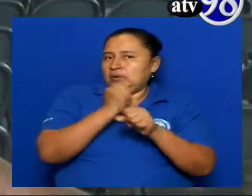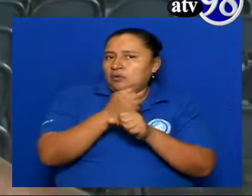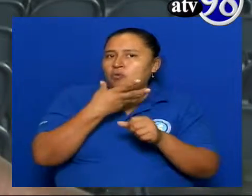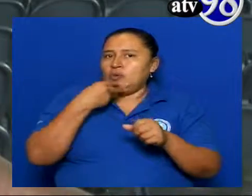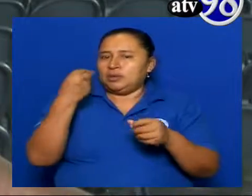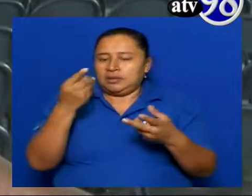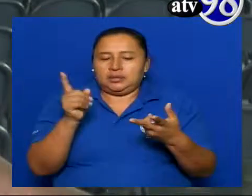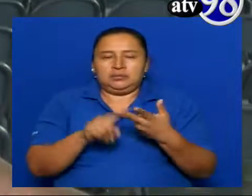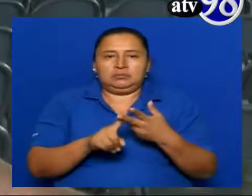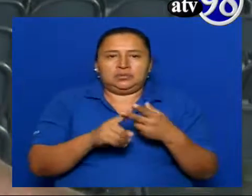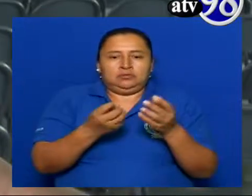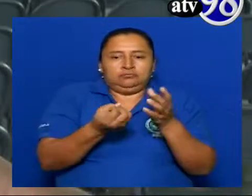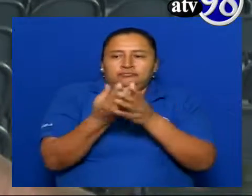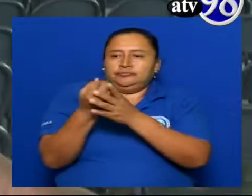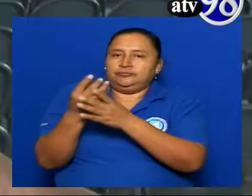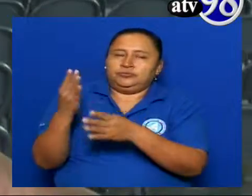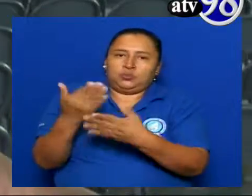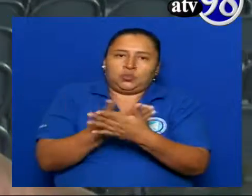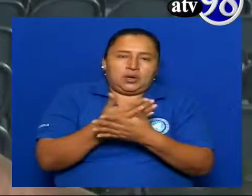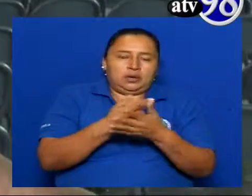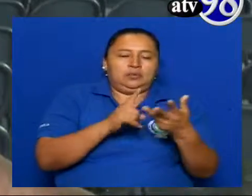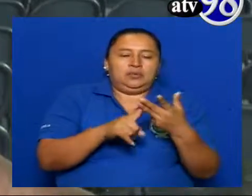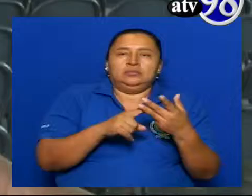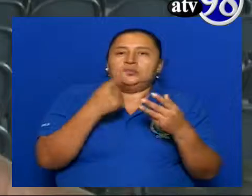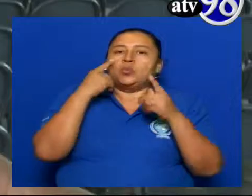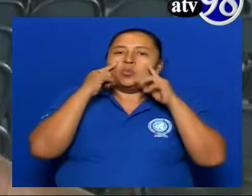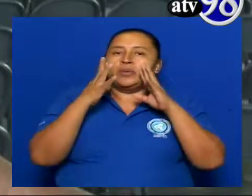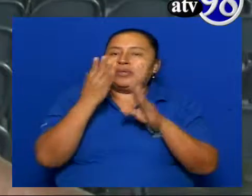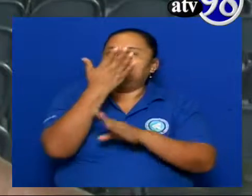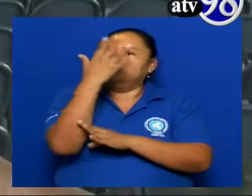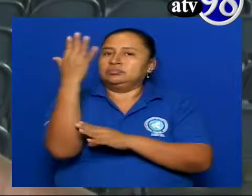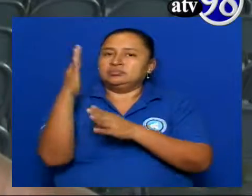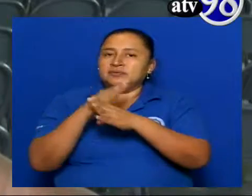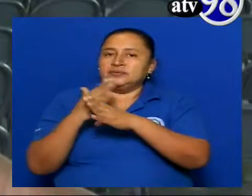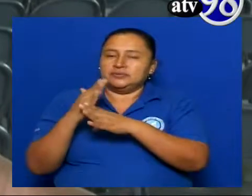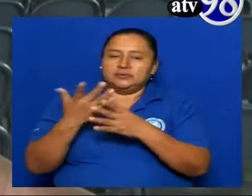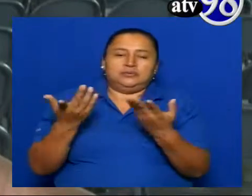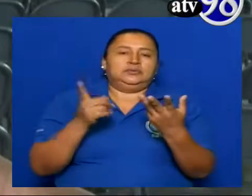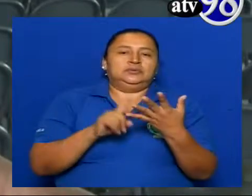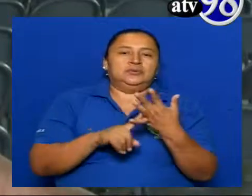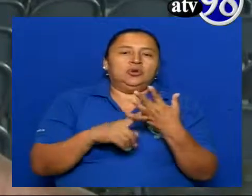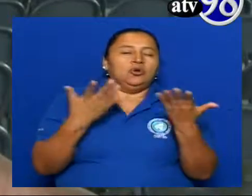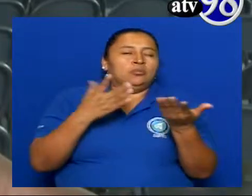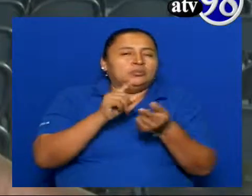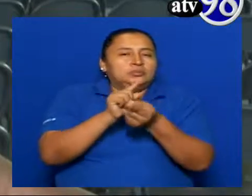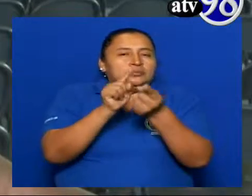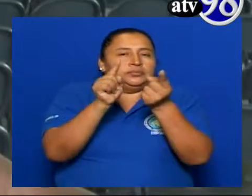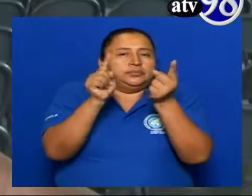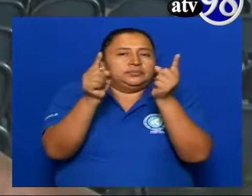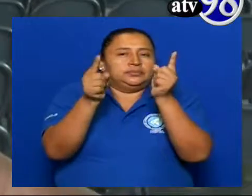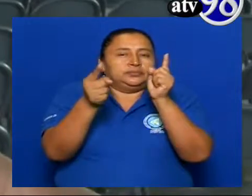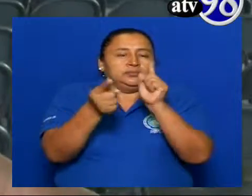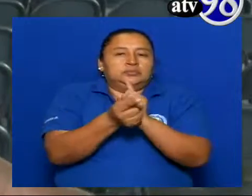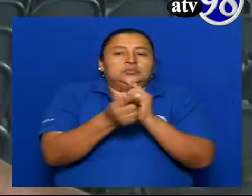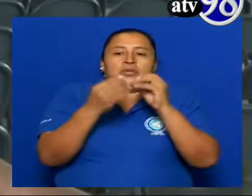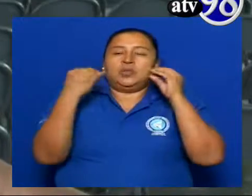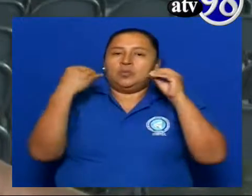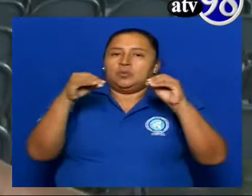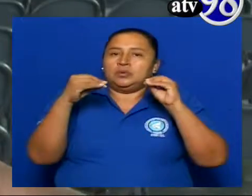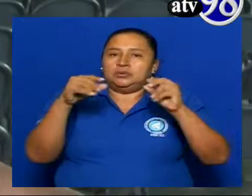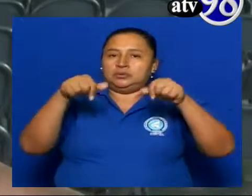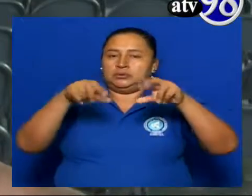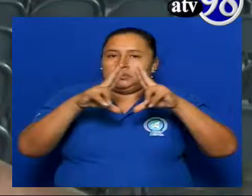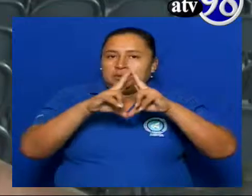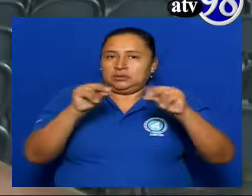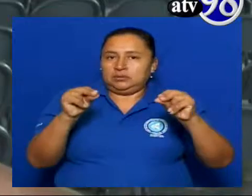la reforestación, sobre el cuidado del medio ambiente, de cómo vamos nosotros transformando y evolucionando la educación en